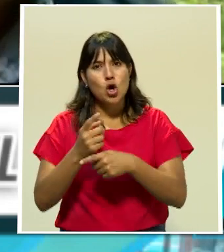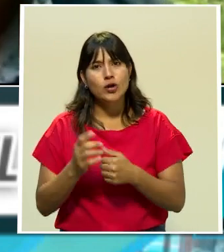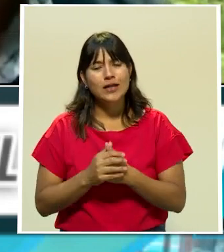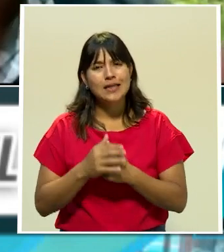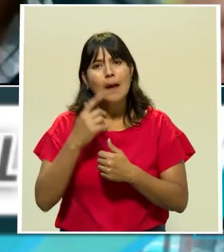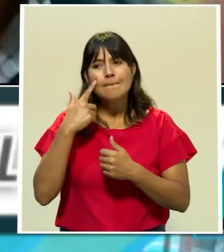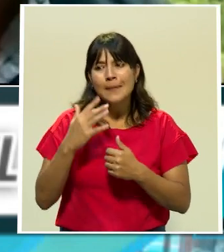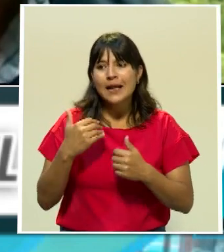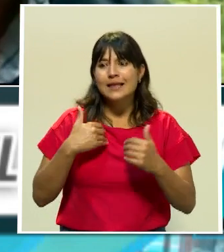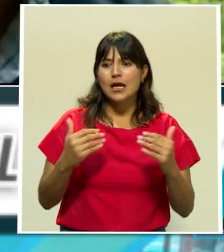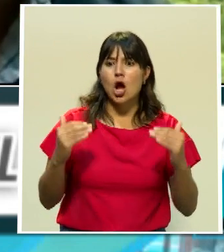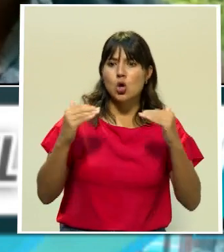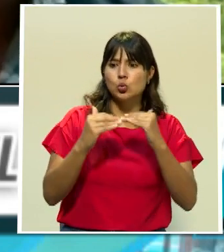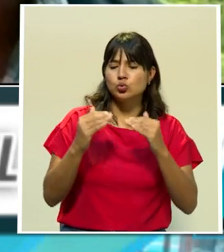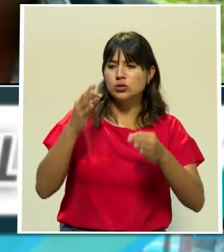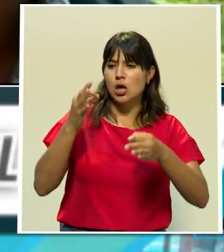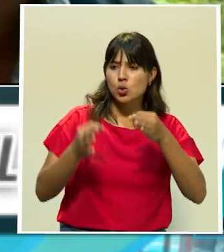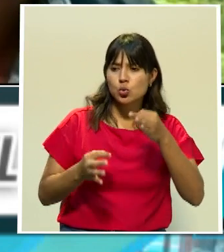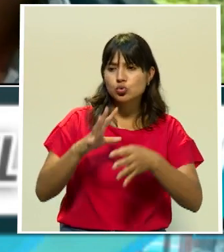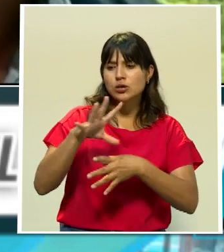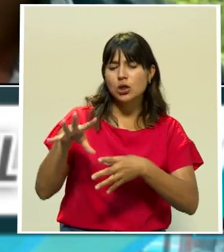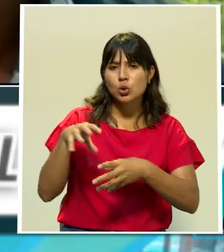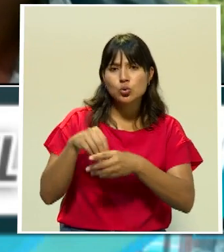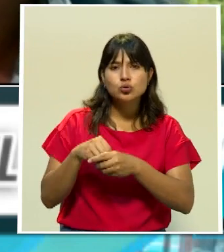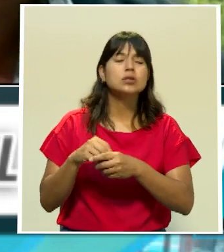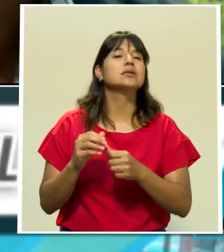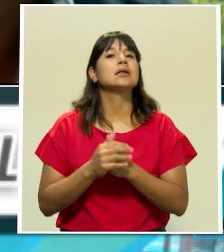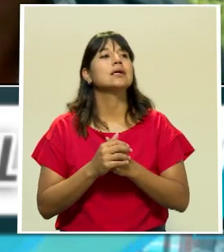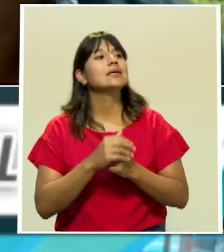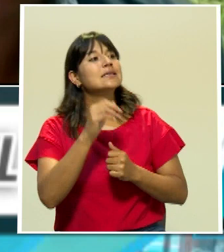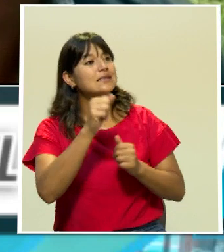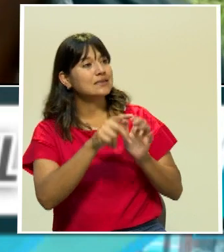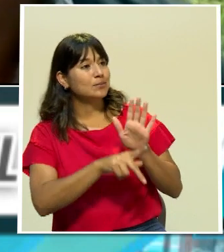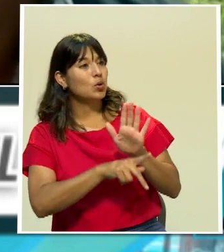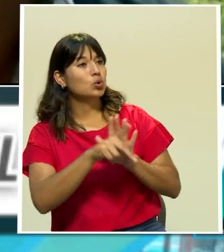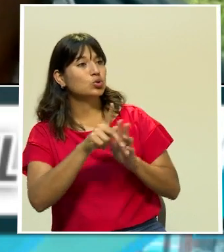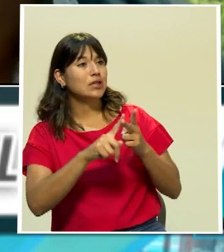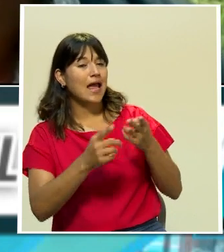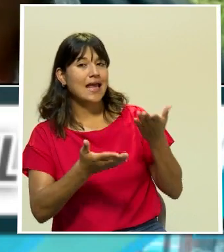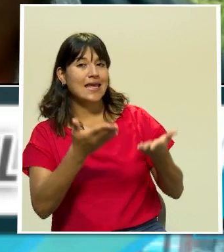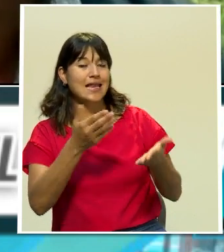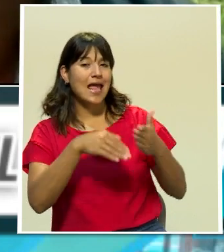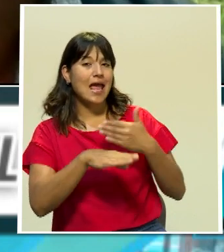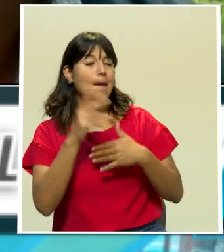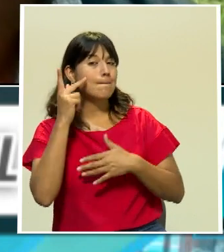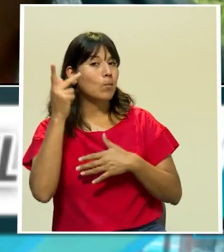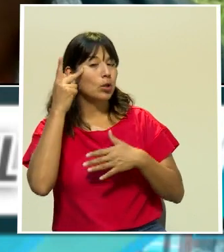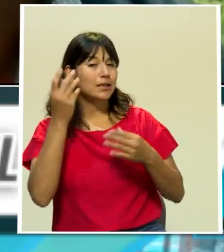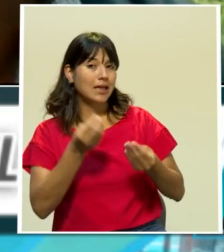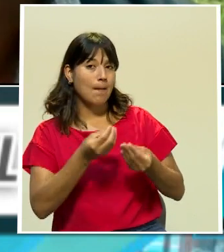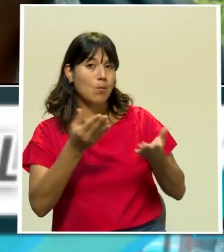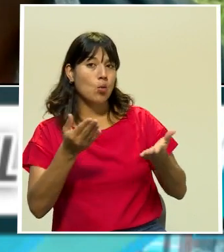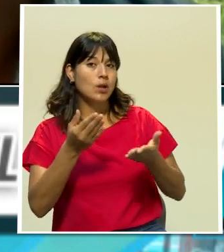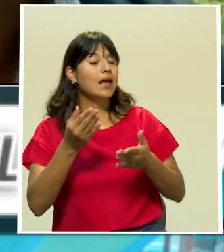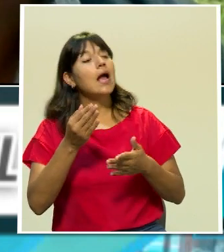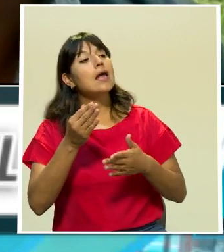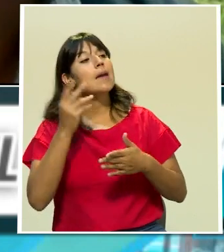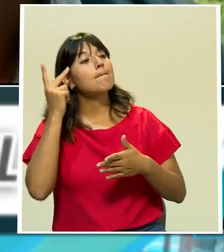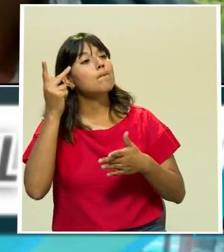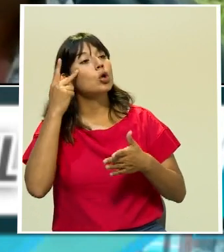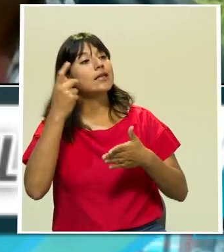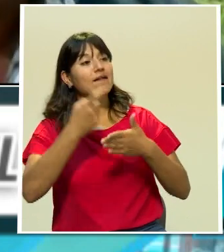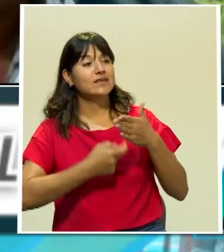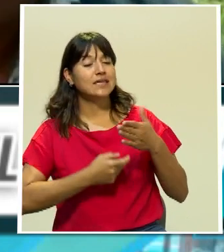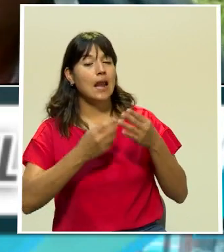sea equitativa y sea inclusiva. Progresividad y equilibrio en la política pública y en la política fiscal.